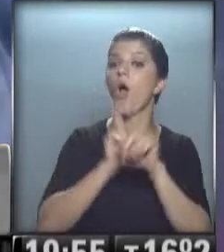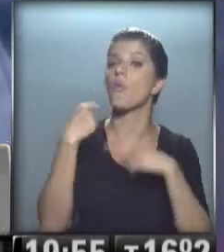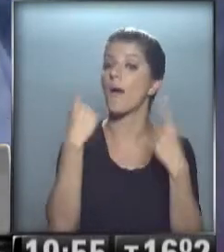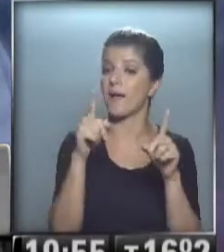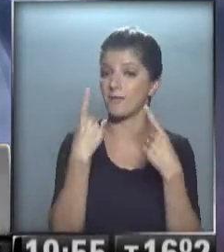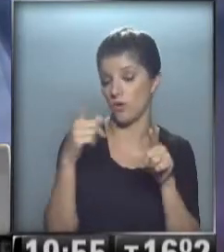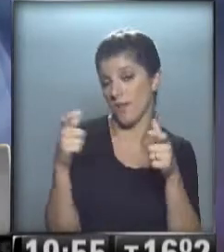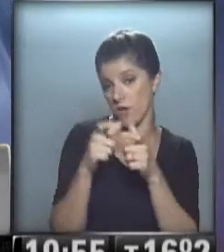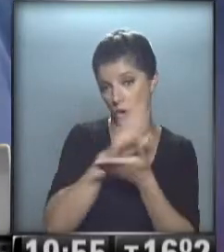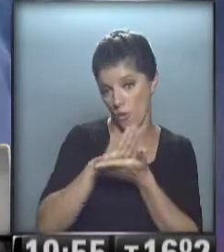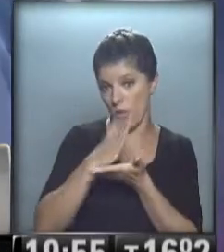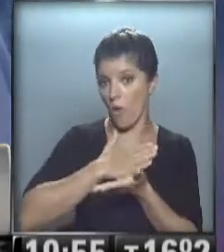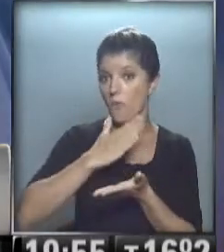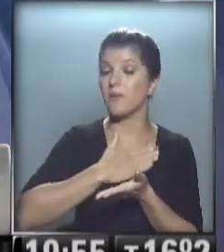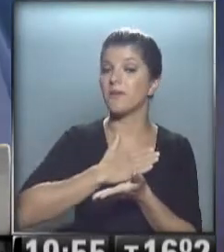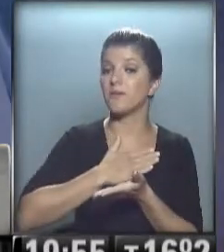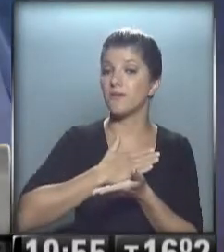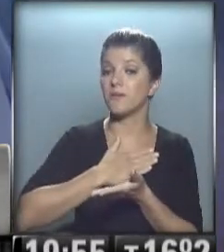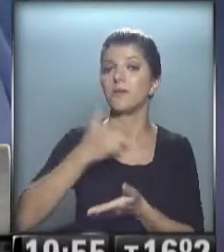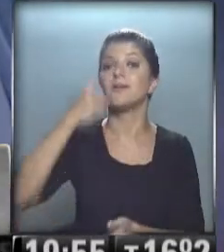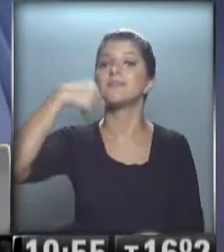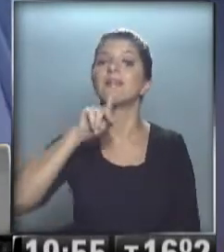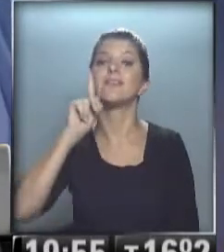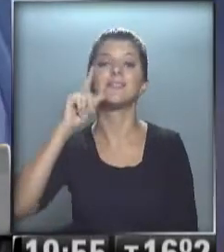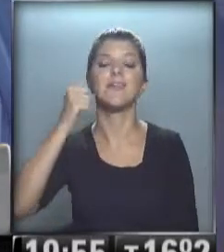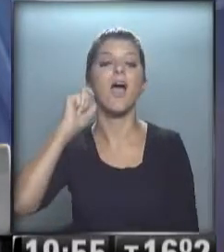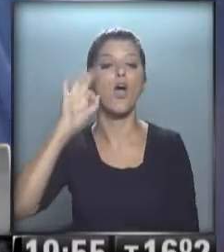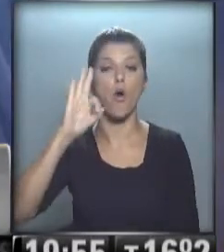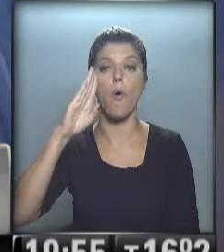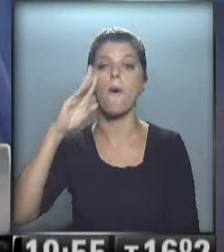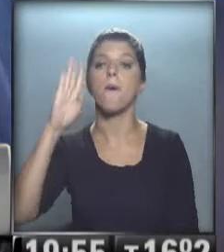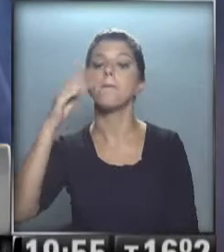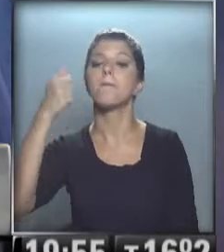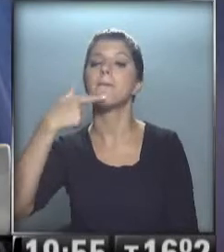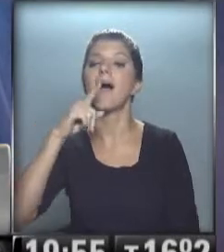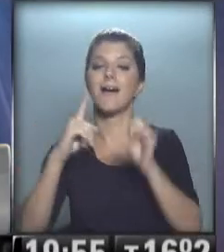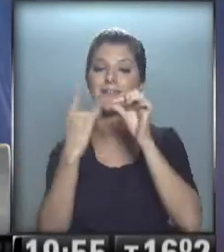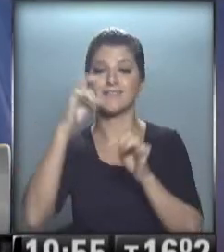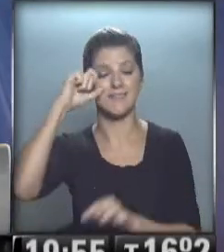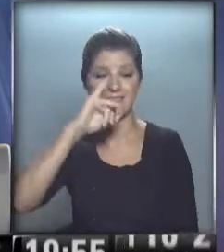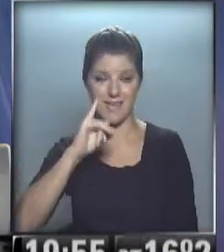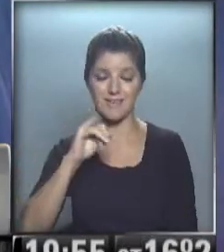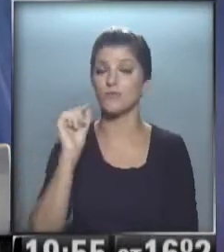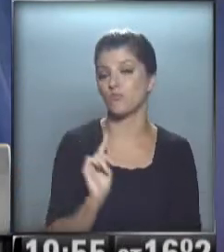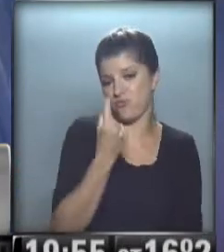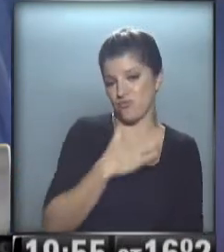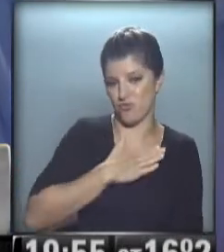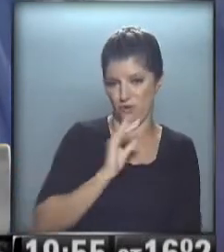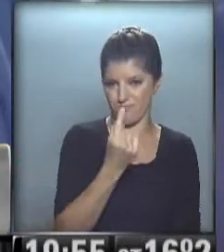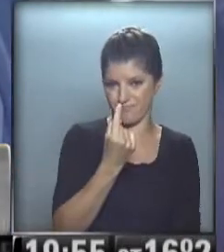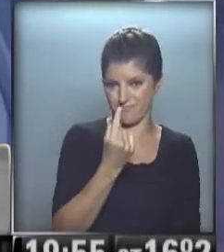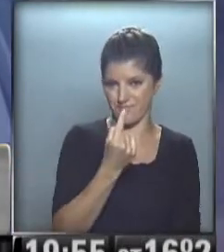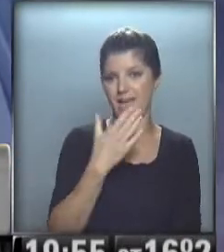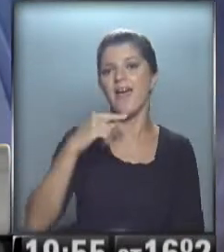del nuevo disco mío que se llama Santiago Vázquez y es un show solo, unipersonal, a diferencia de lo que